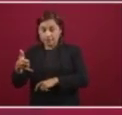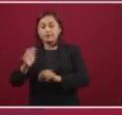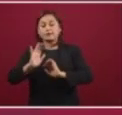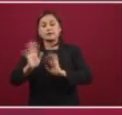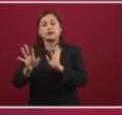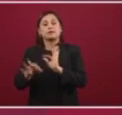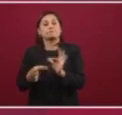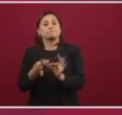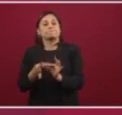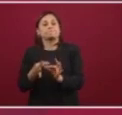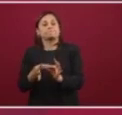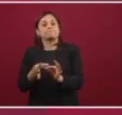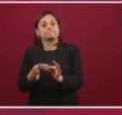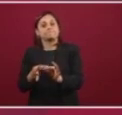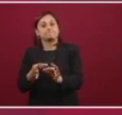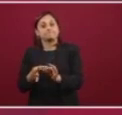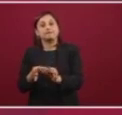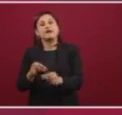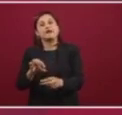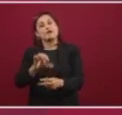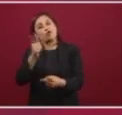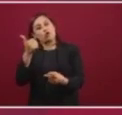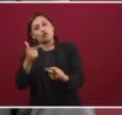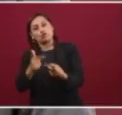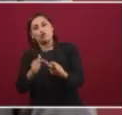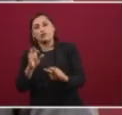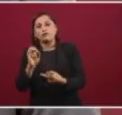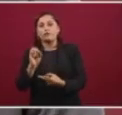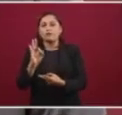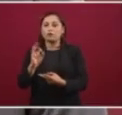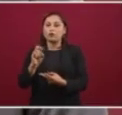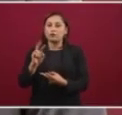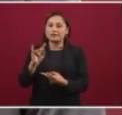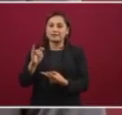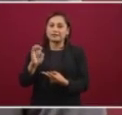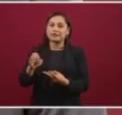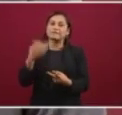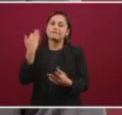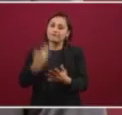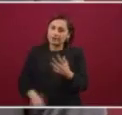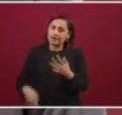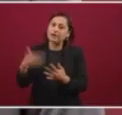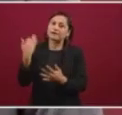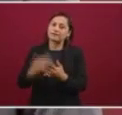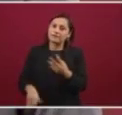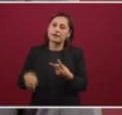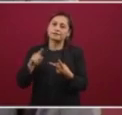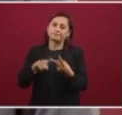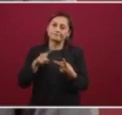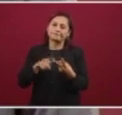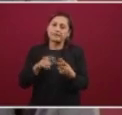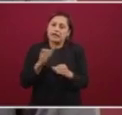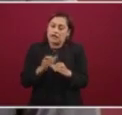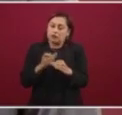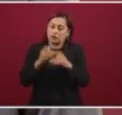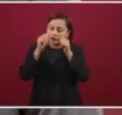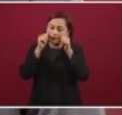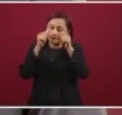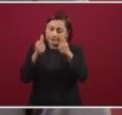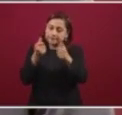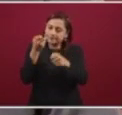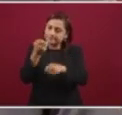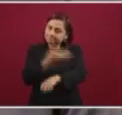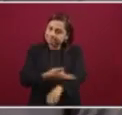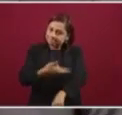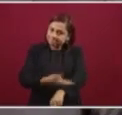caminando, pero nos falta el FOVISSSTE. Nos falta, estamos en eso. Ya hay